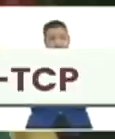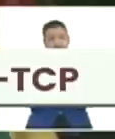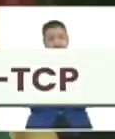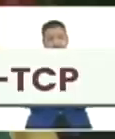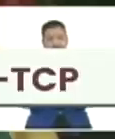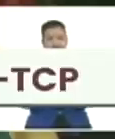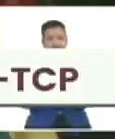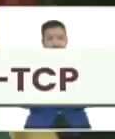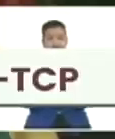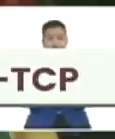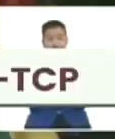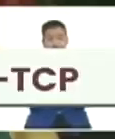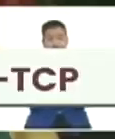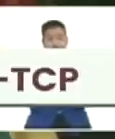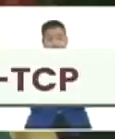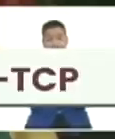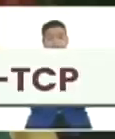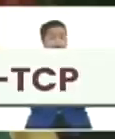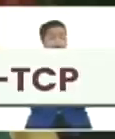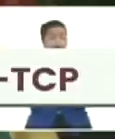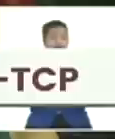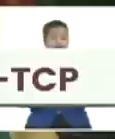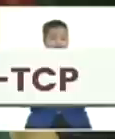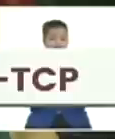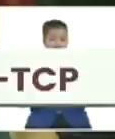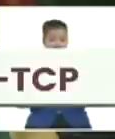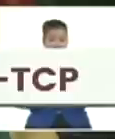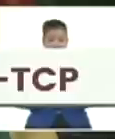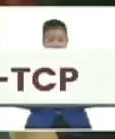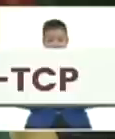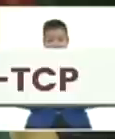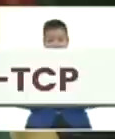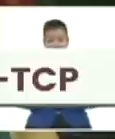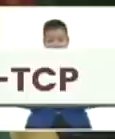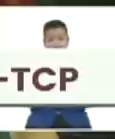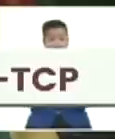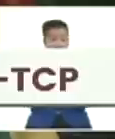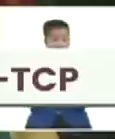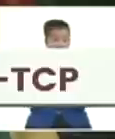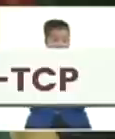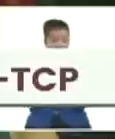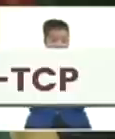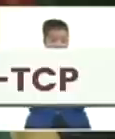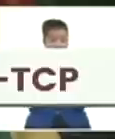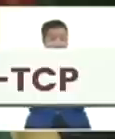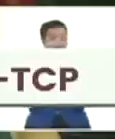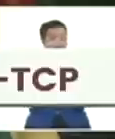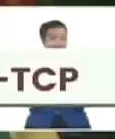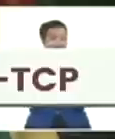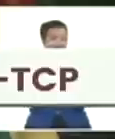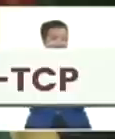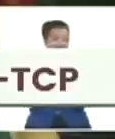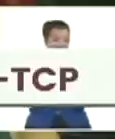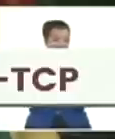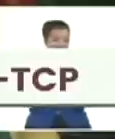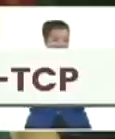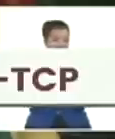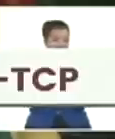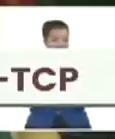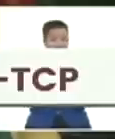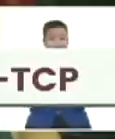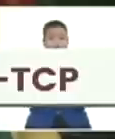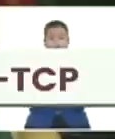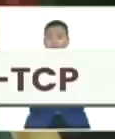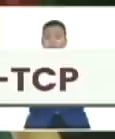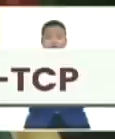cumplir 30 años de su fundación. El veto de Washington demuestra que, pese a la retórica en favor de la democracia y los